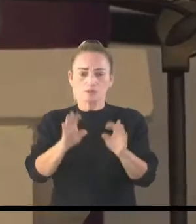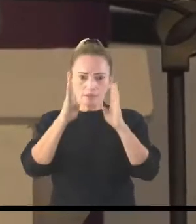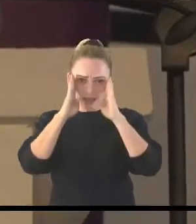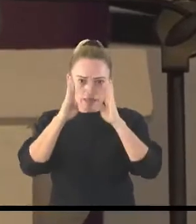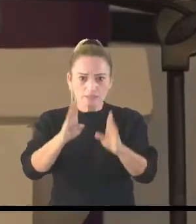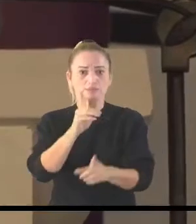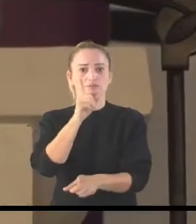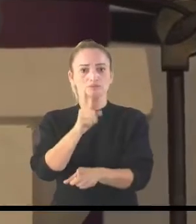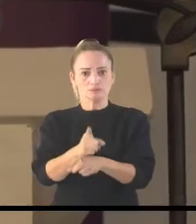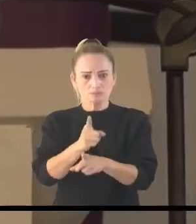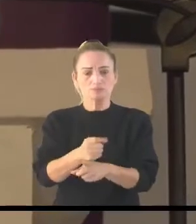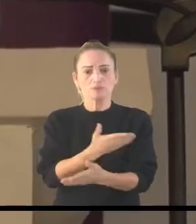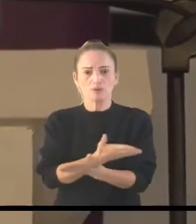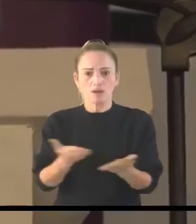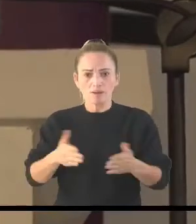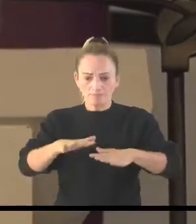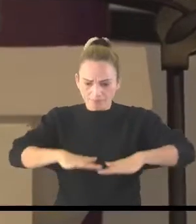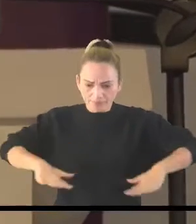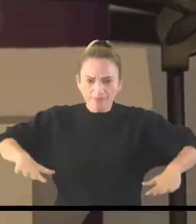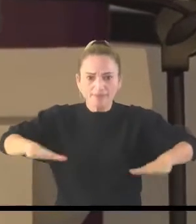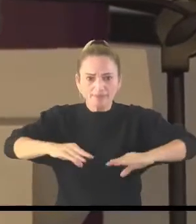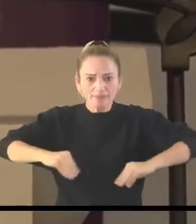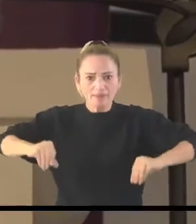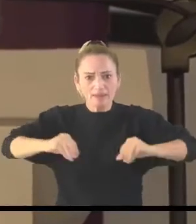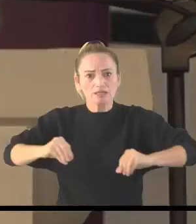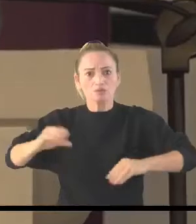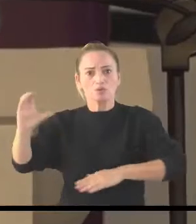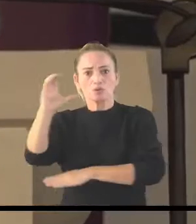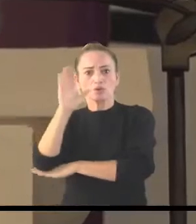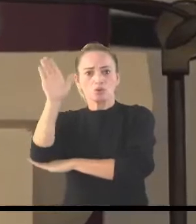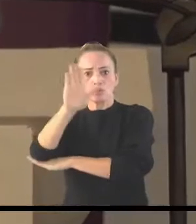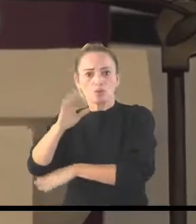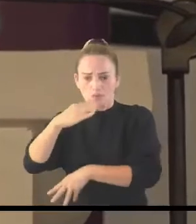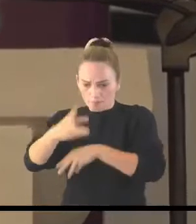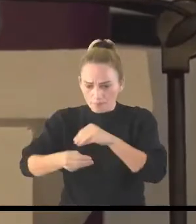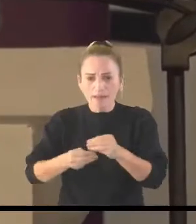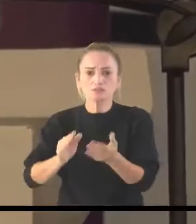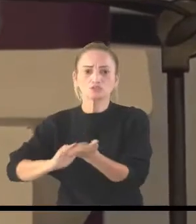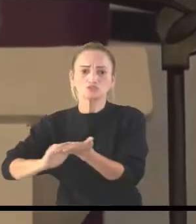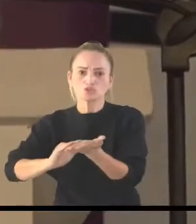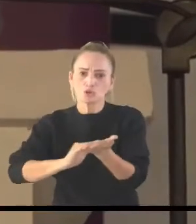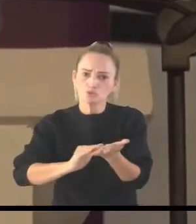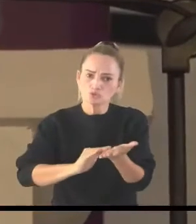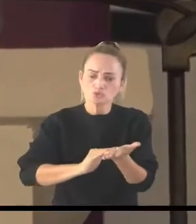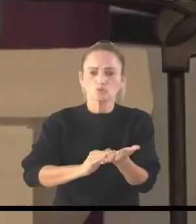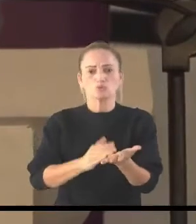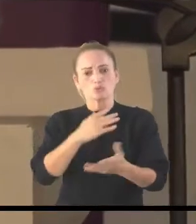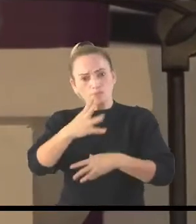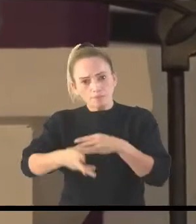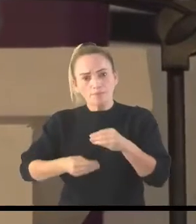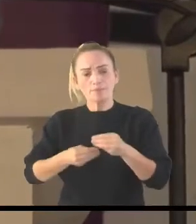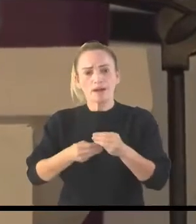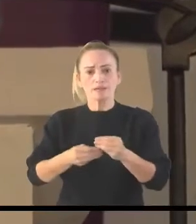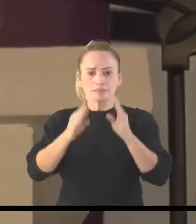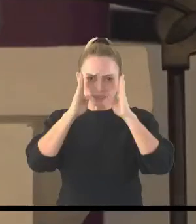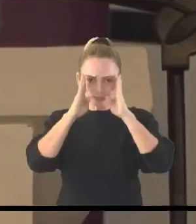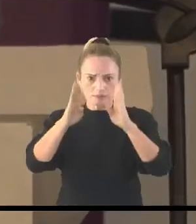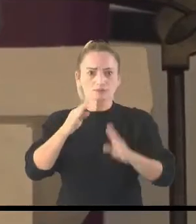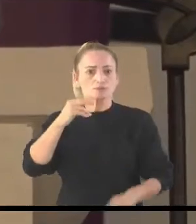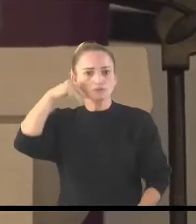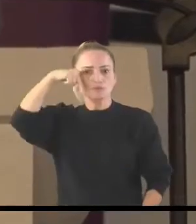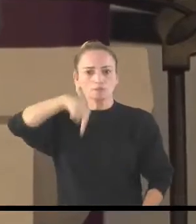efectiva a estos territorios y también la reparación colectiva y también la atención